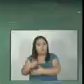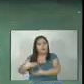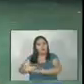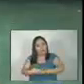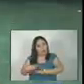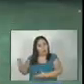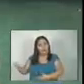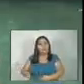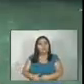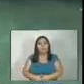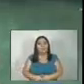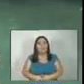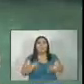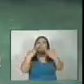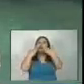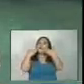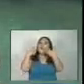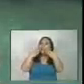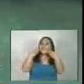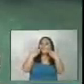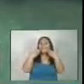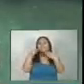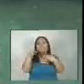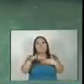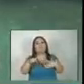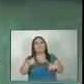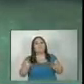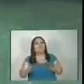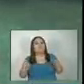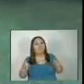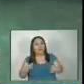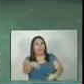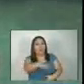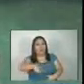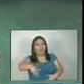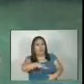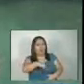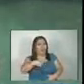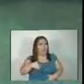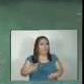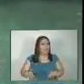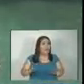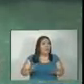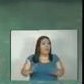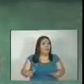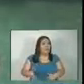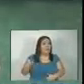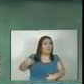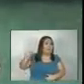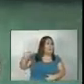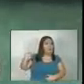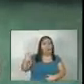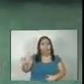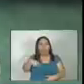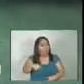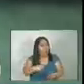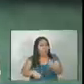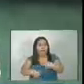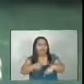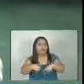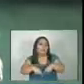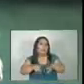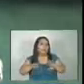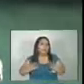hijos, ahí. Pues estamos felices, muy contentos. Acá en el Turicentro yo tenía muchos años de no venir,